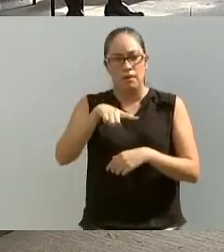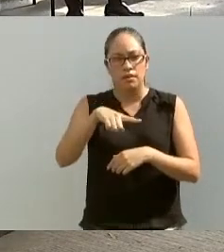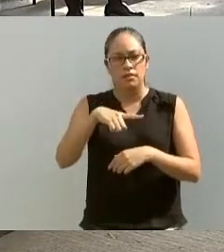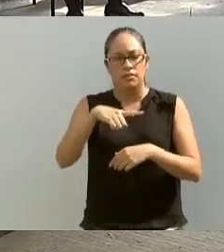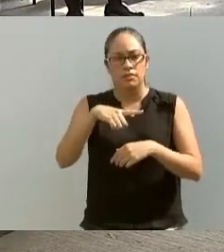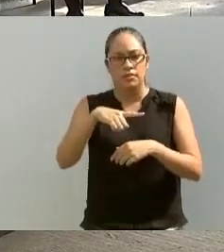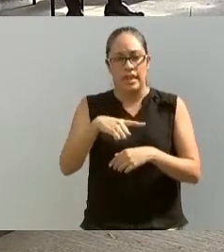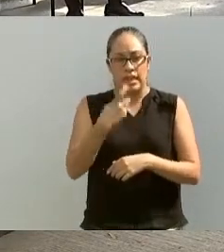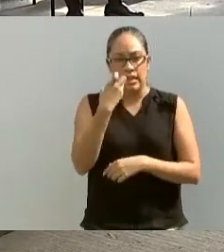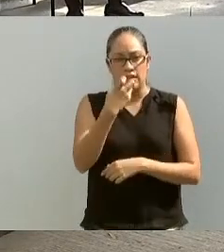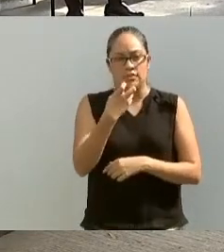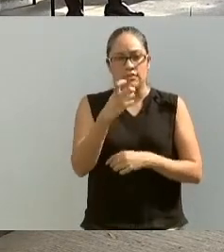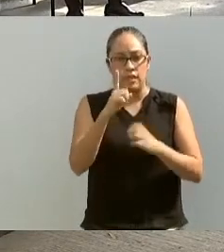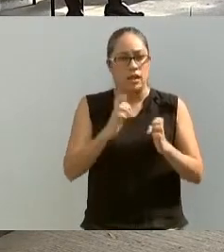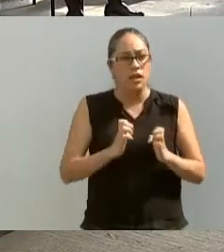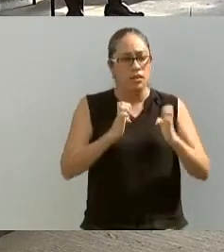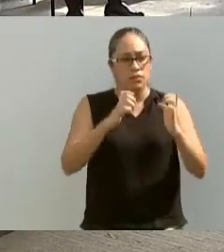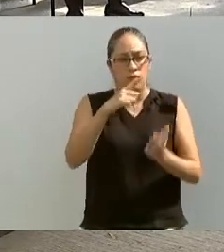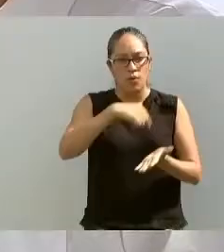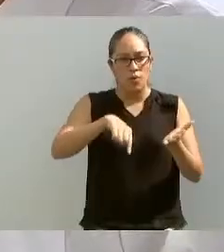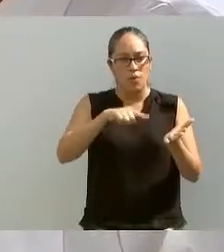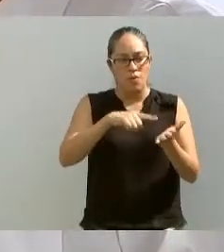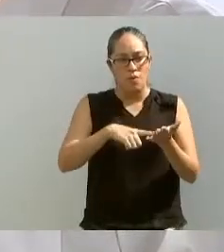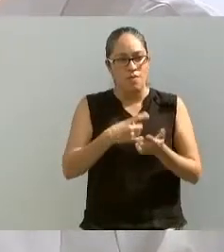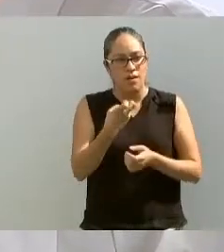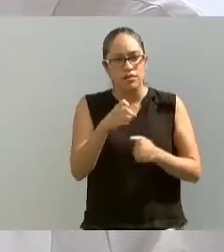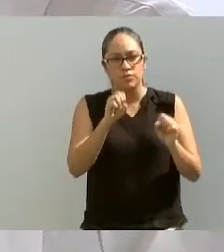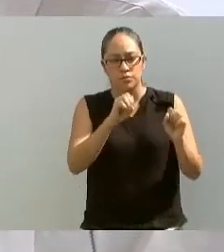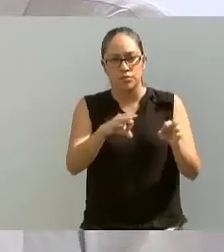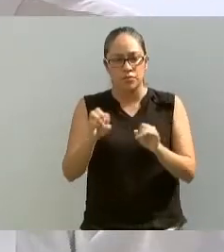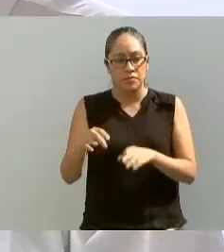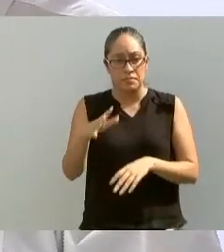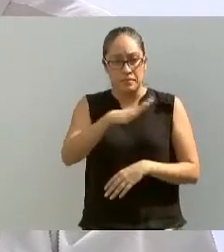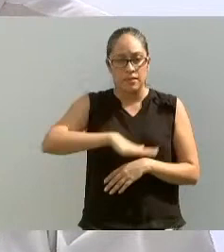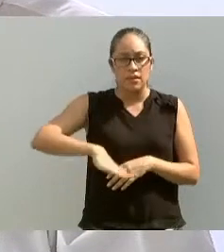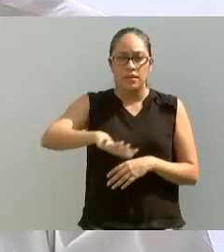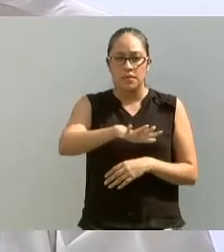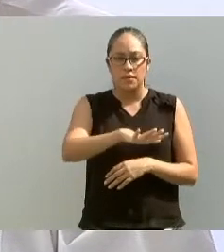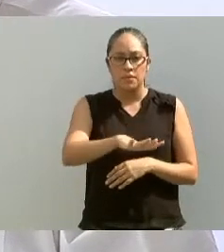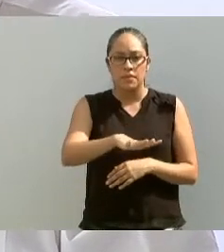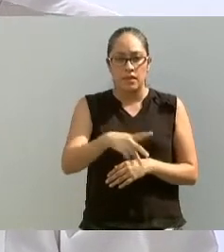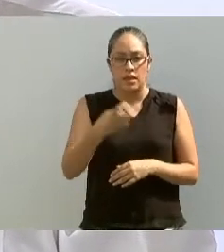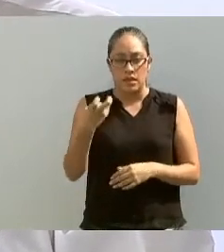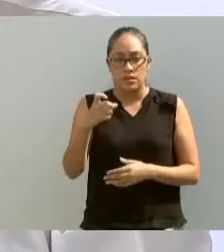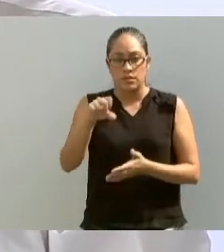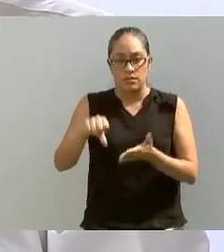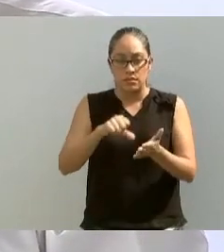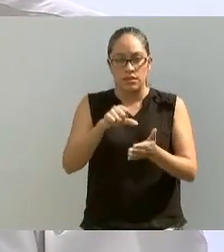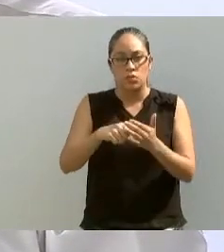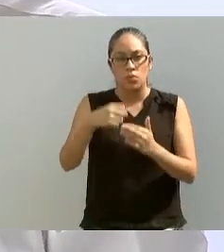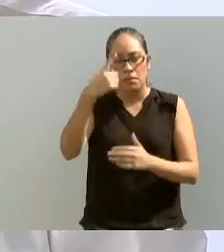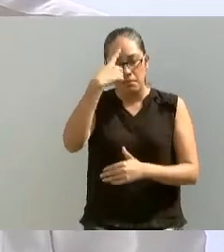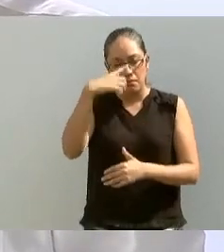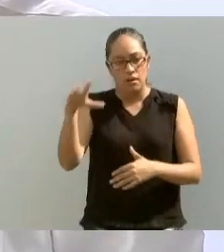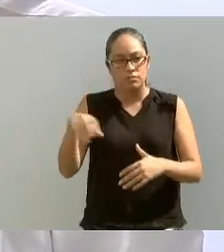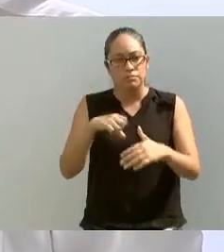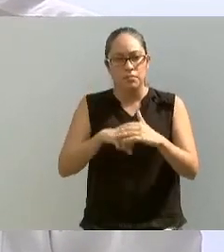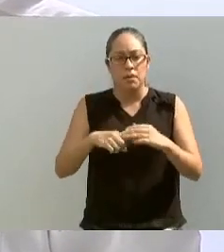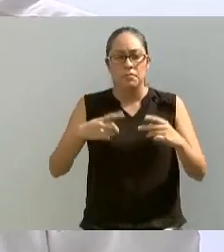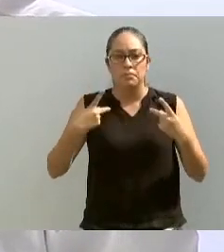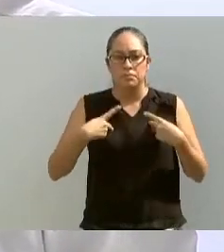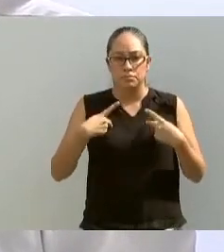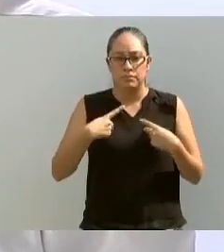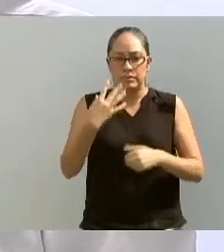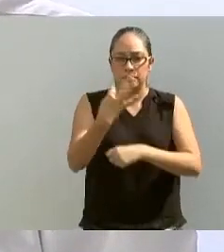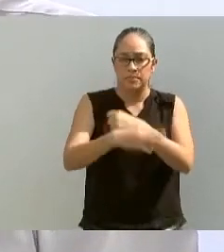este edificio, estas instalaciones, este centro de arraigo de la Fiscalía General